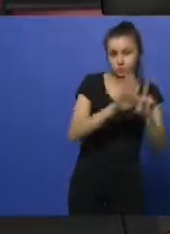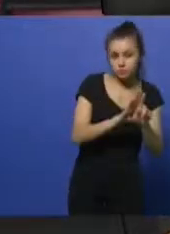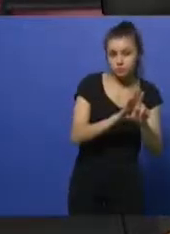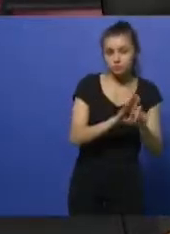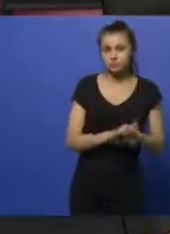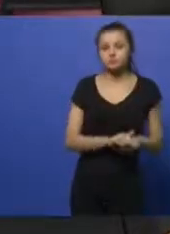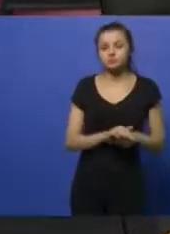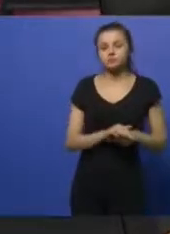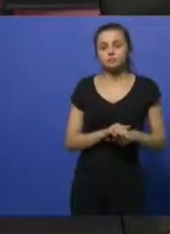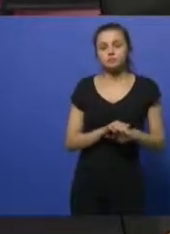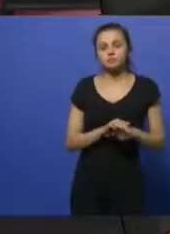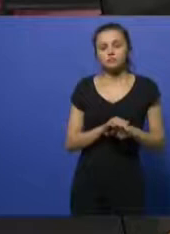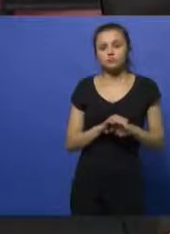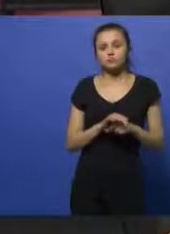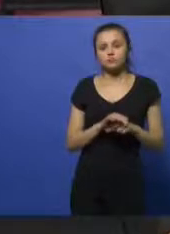se nos recibe,